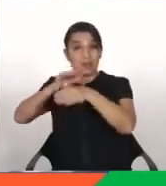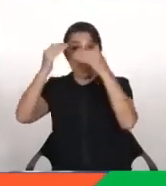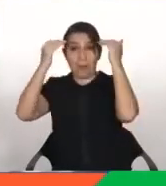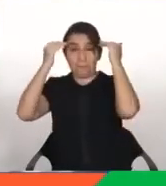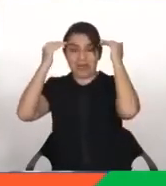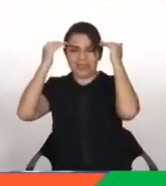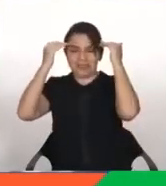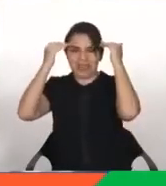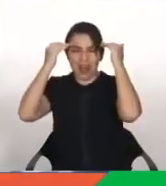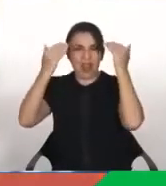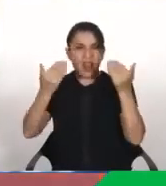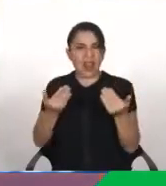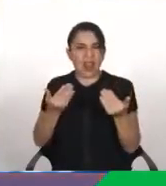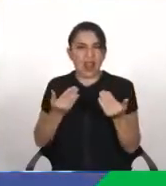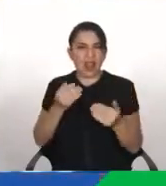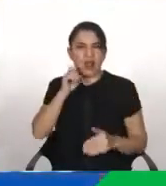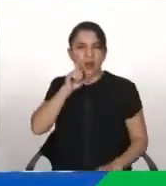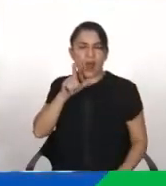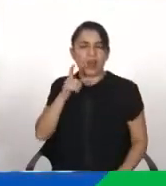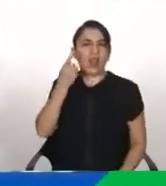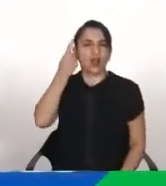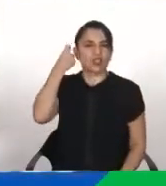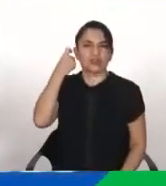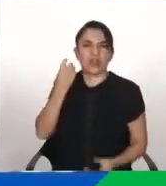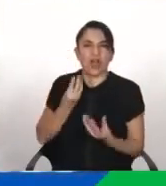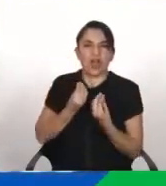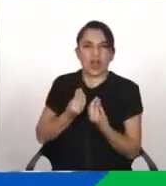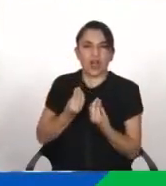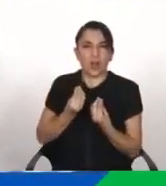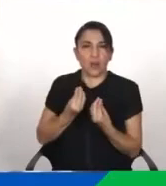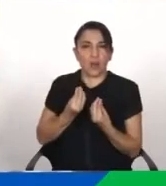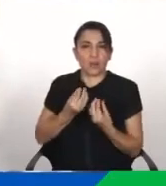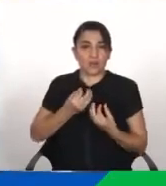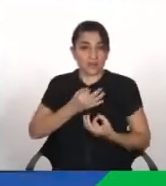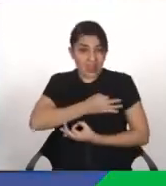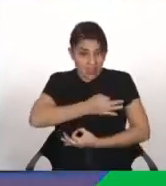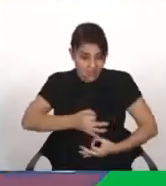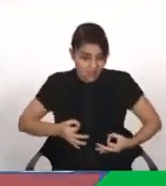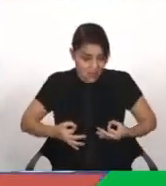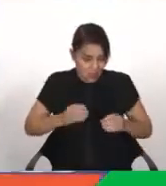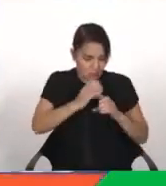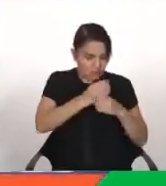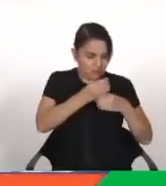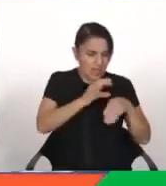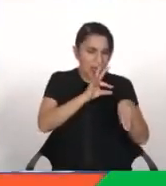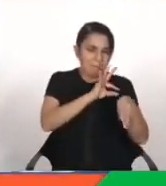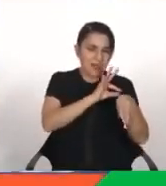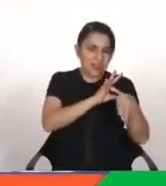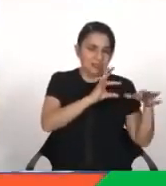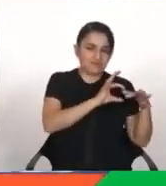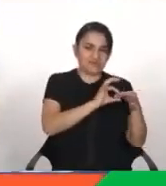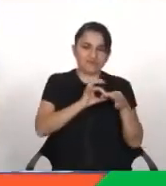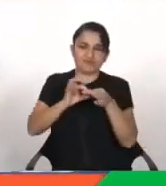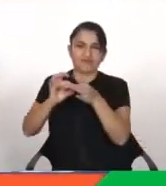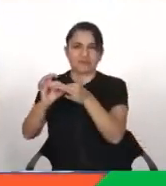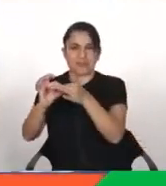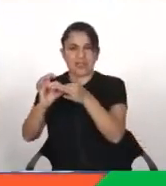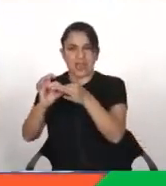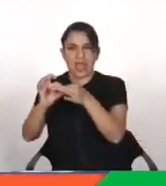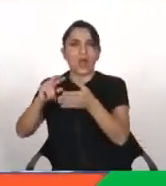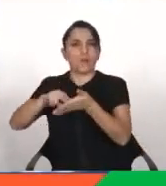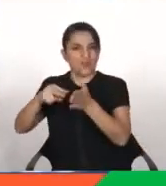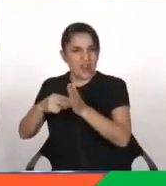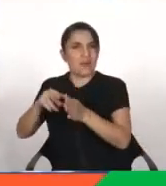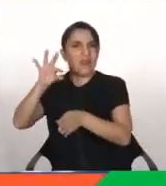con la mente y sus estados de conciencia? Básicamente, ¿cómo la biomedicina trabaja con personas que tienen temas en su mente y en su